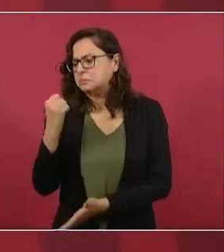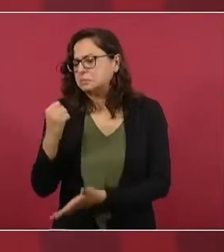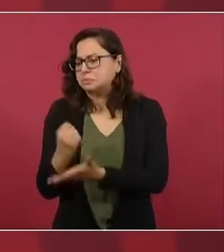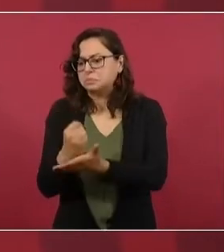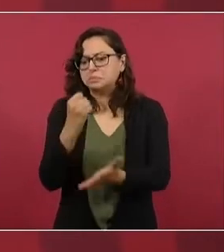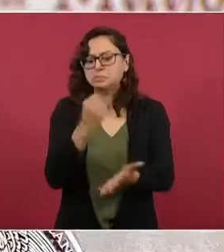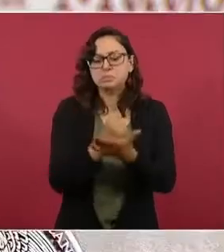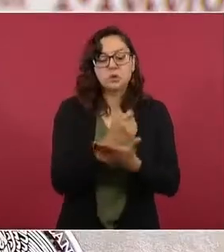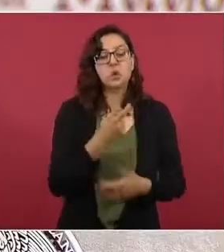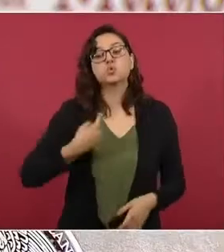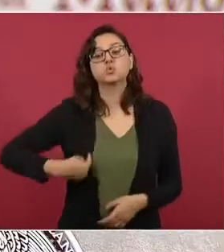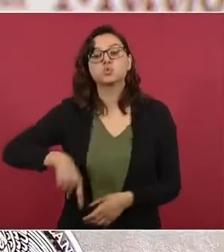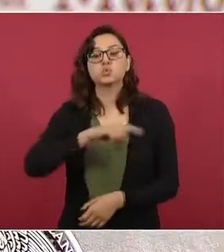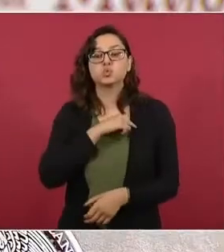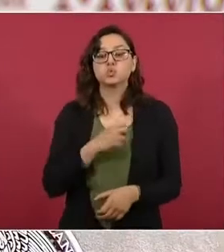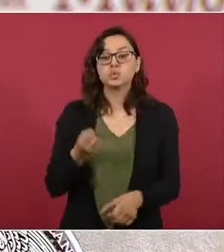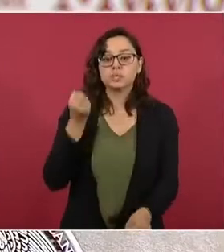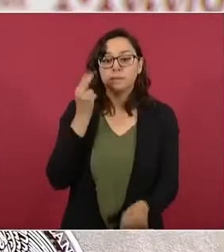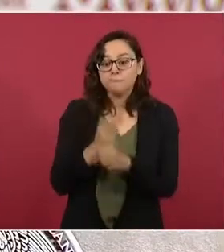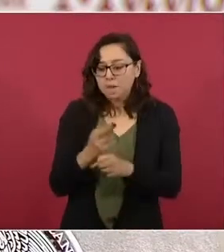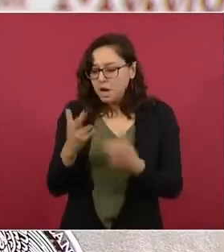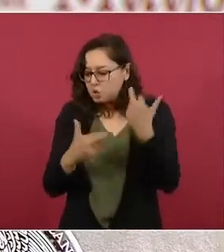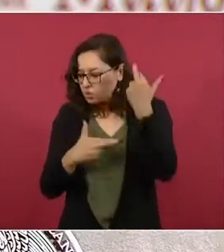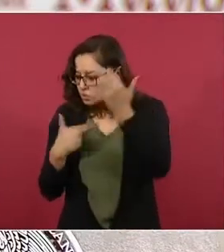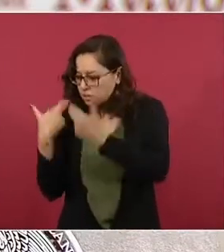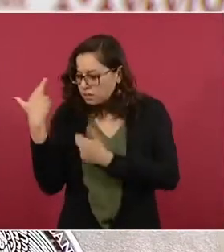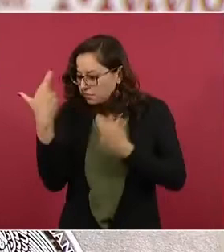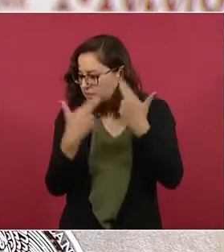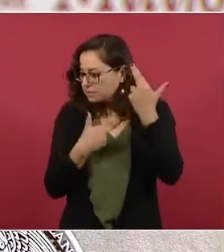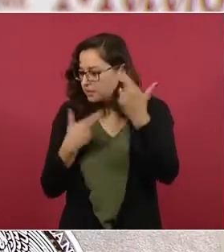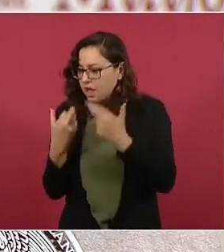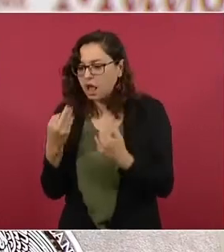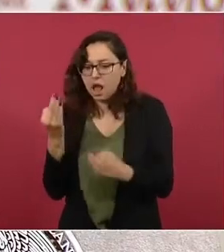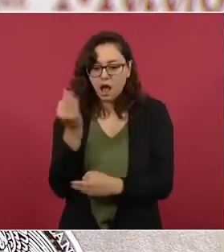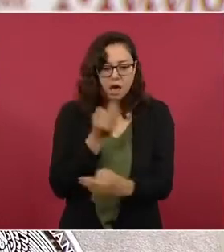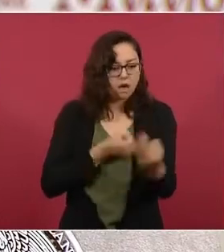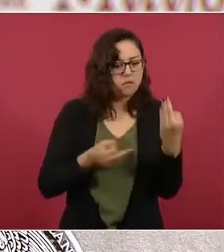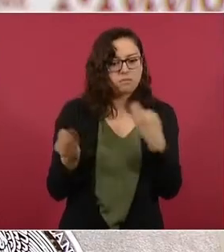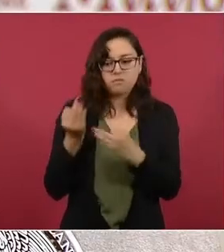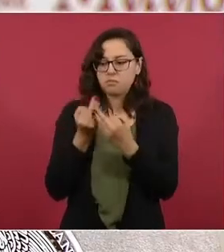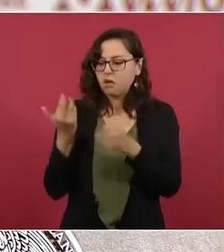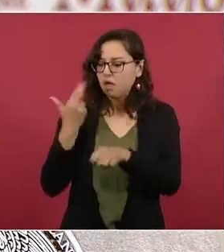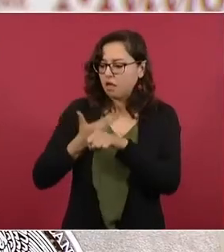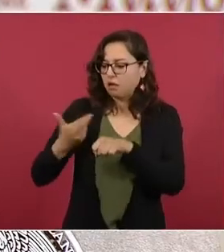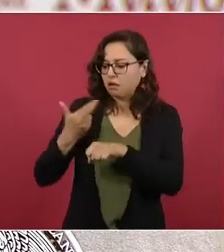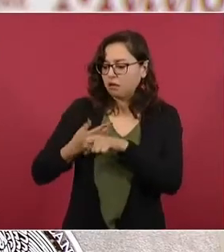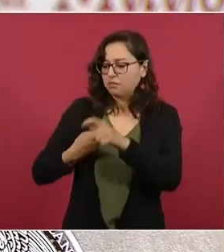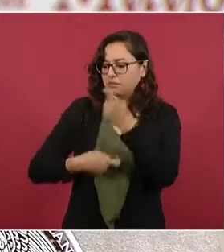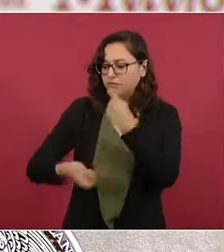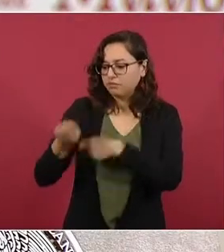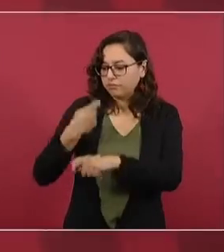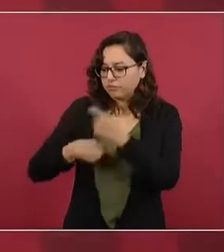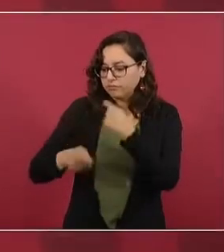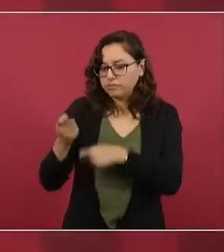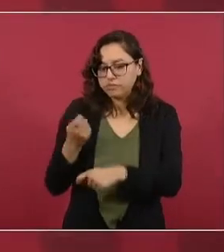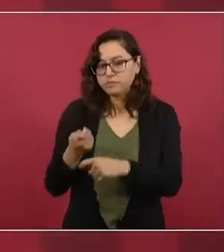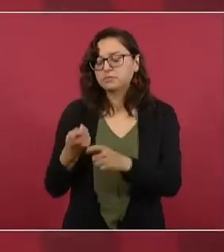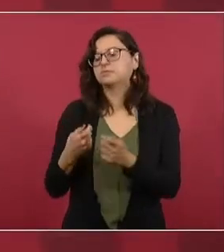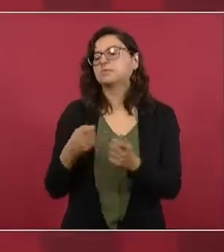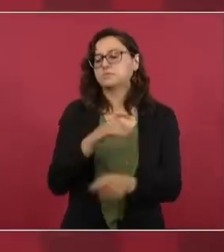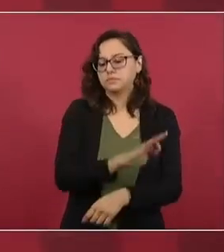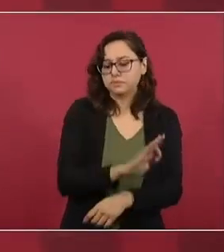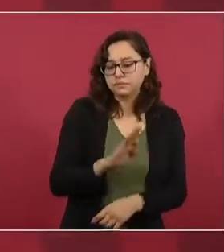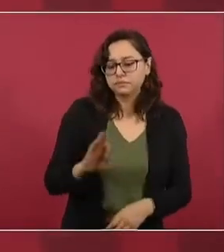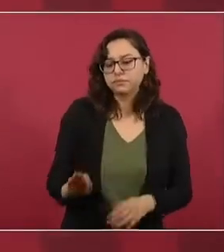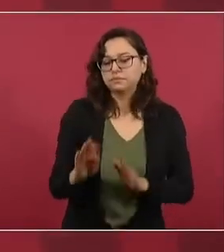anticiparnos. Hacemos el proceso de regulación sanitaria, ese lleva sus calendarios, lleva